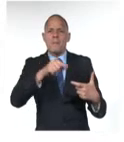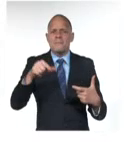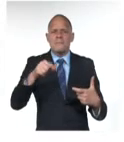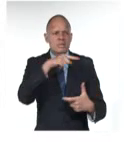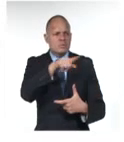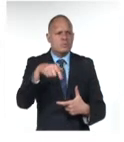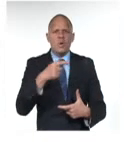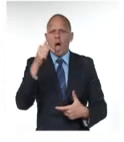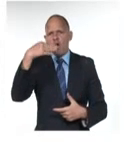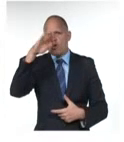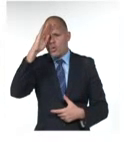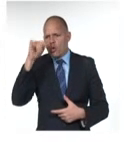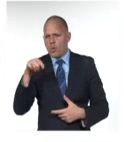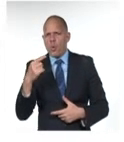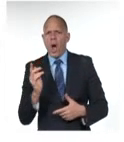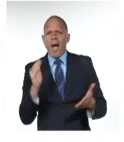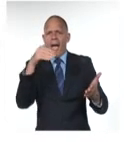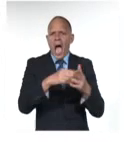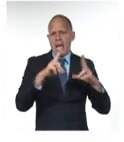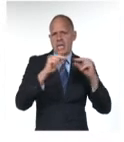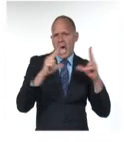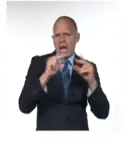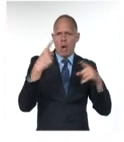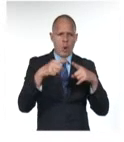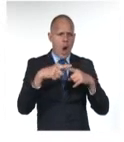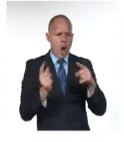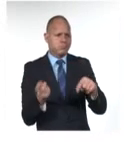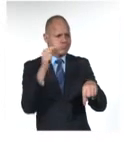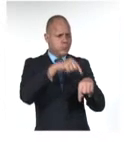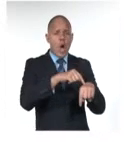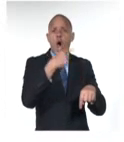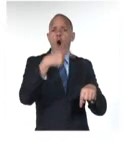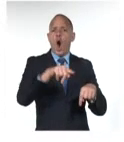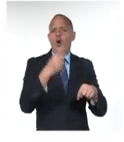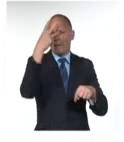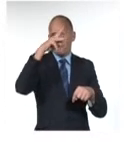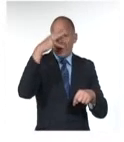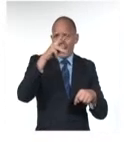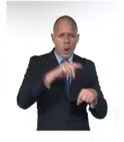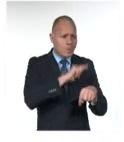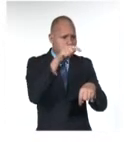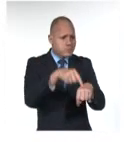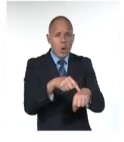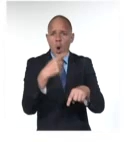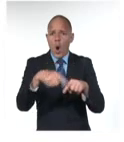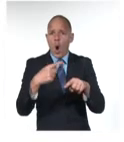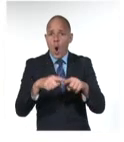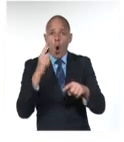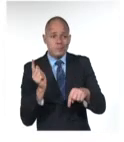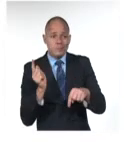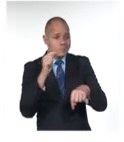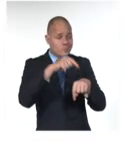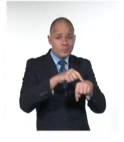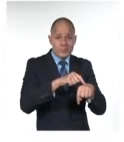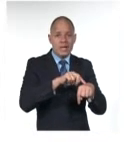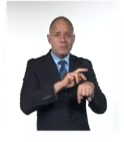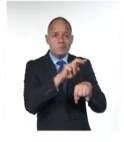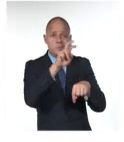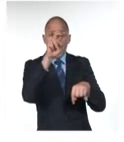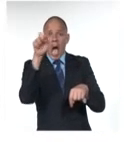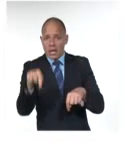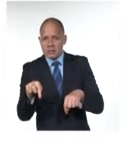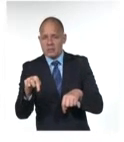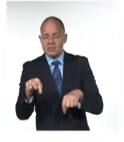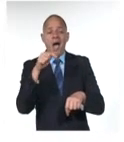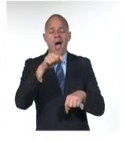de cubanos por países de la región, particularmente México, Centroamérica y el Caribe, lo que implica una carga para esas